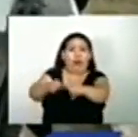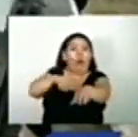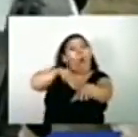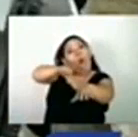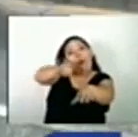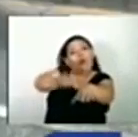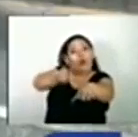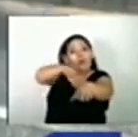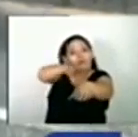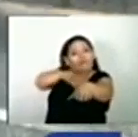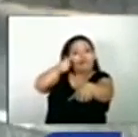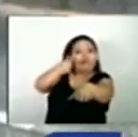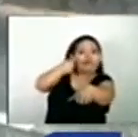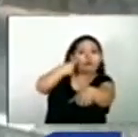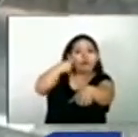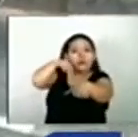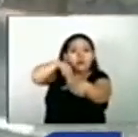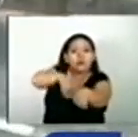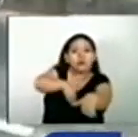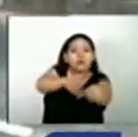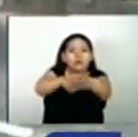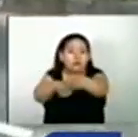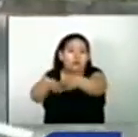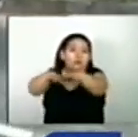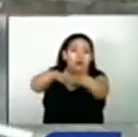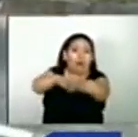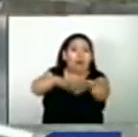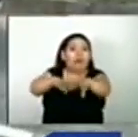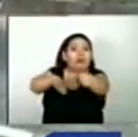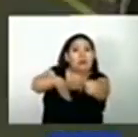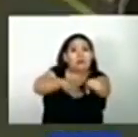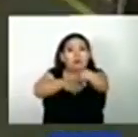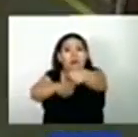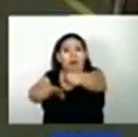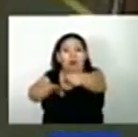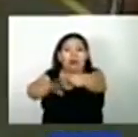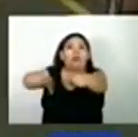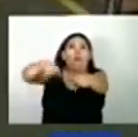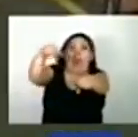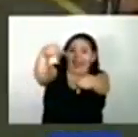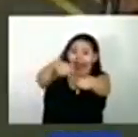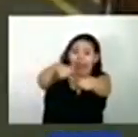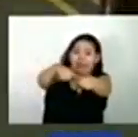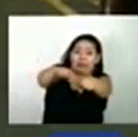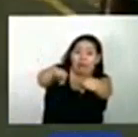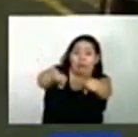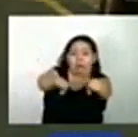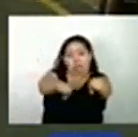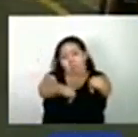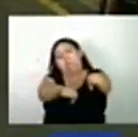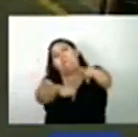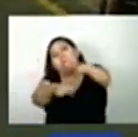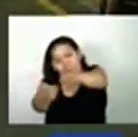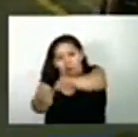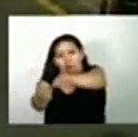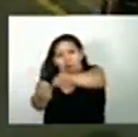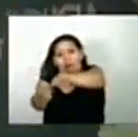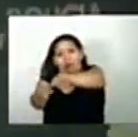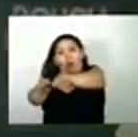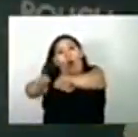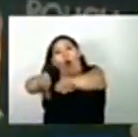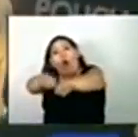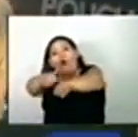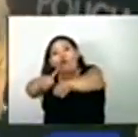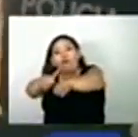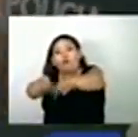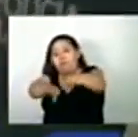Y entonces, porque el tipo venía zigzagueando, pero de pronto dice que el tipo se cayó, se derrapó, pegó, dice, en la...